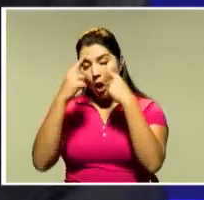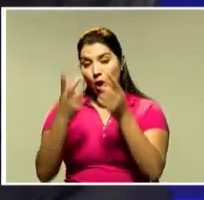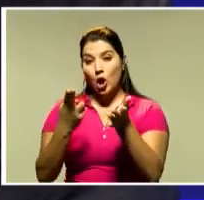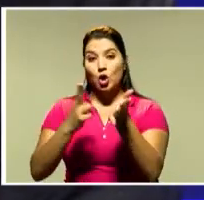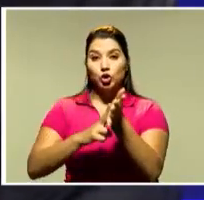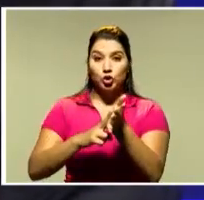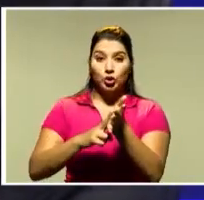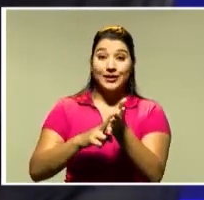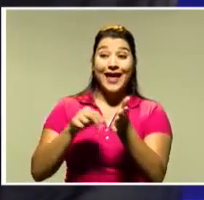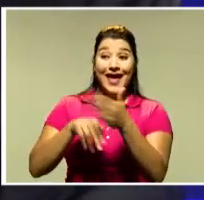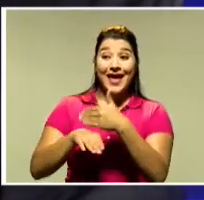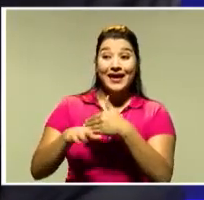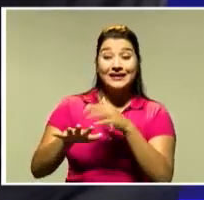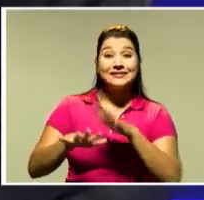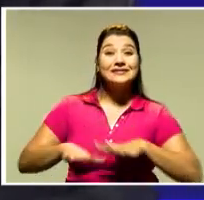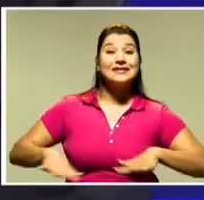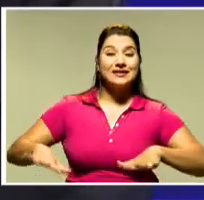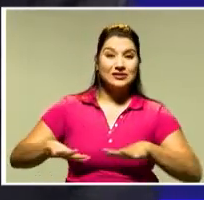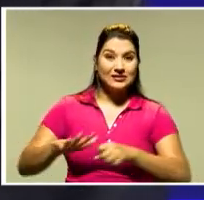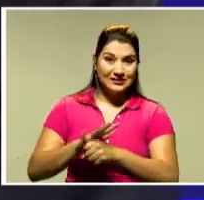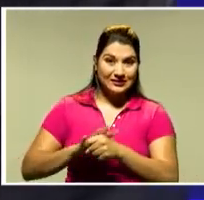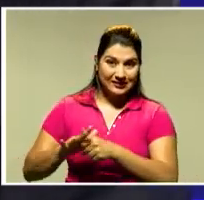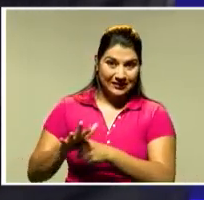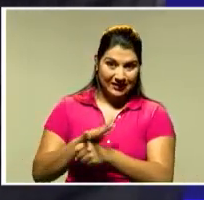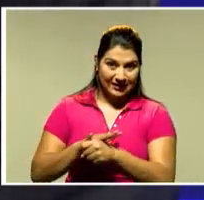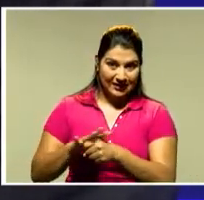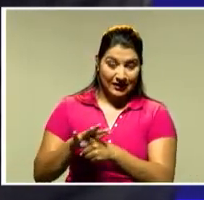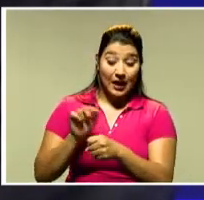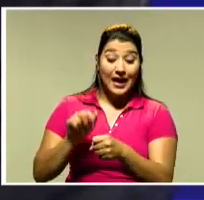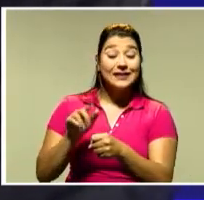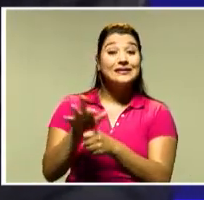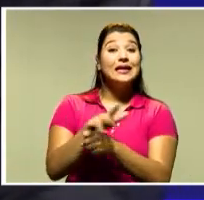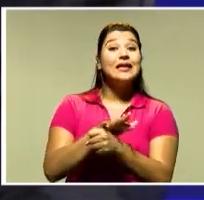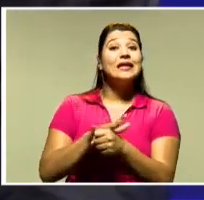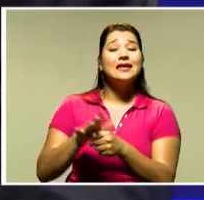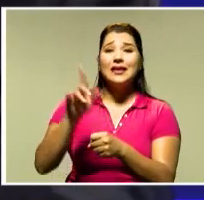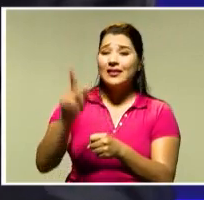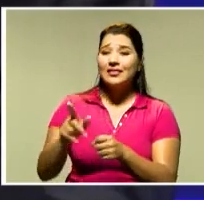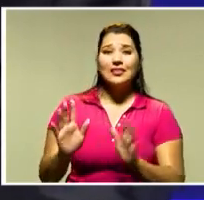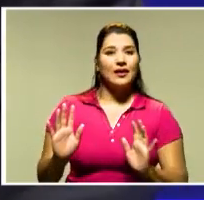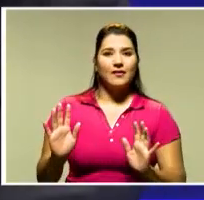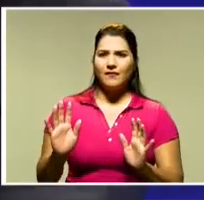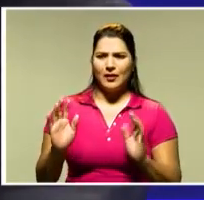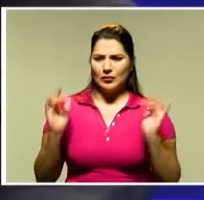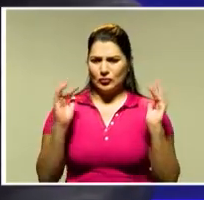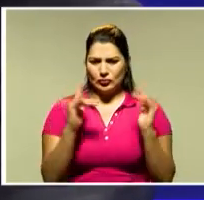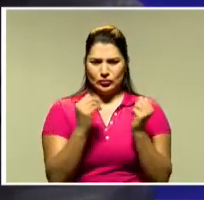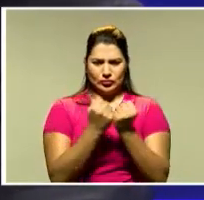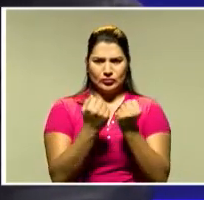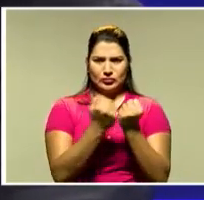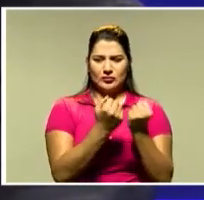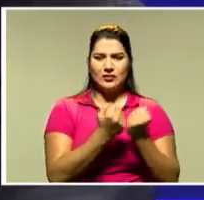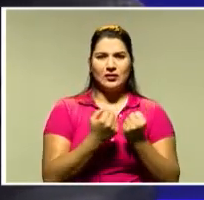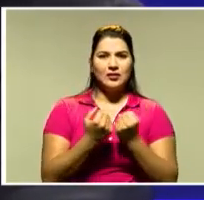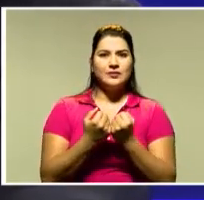en zona marítimo terrestre en las islas. Islas que deberían estar llenas, las del Golfo de Nicoya,